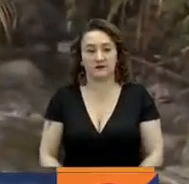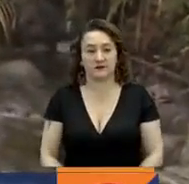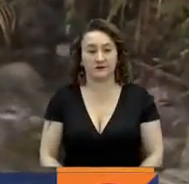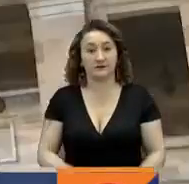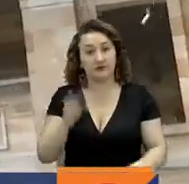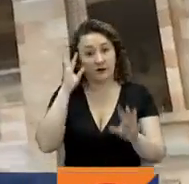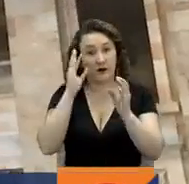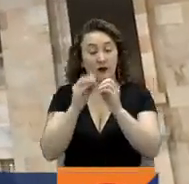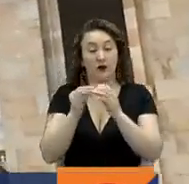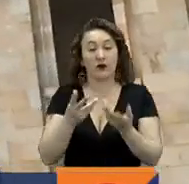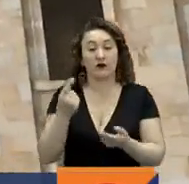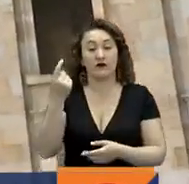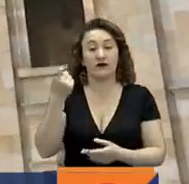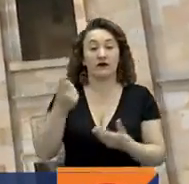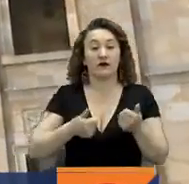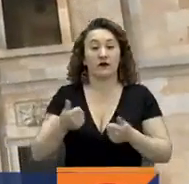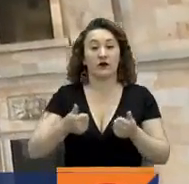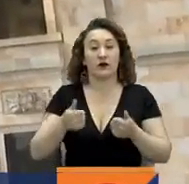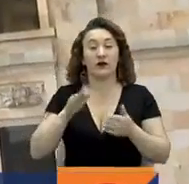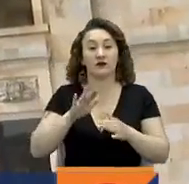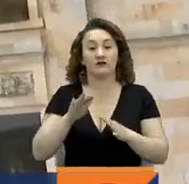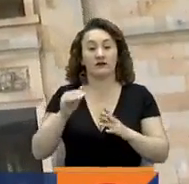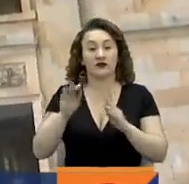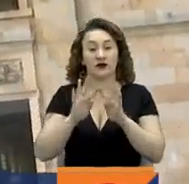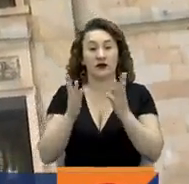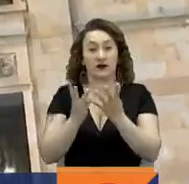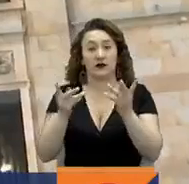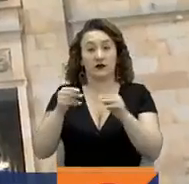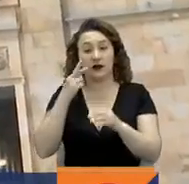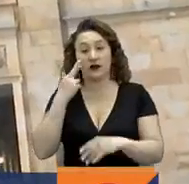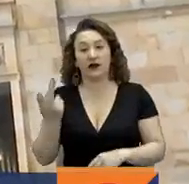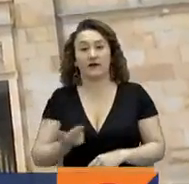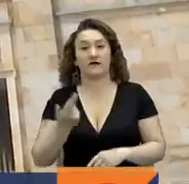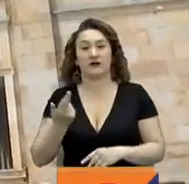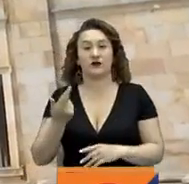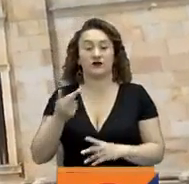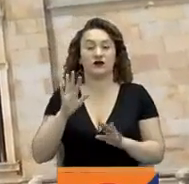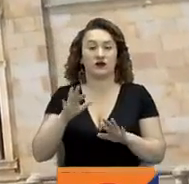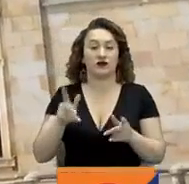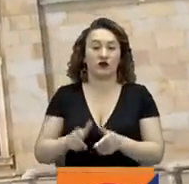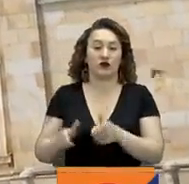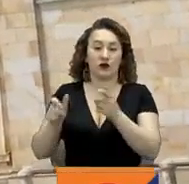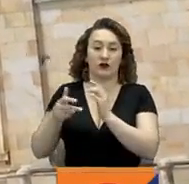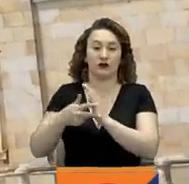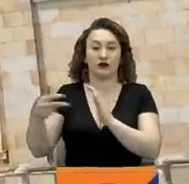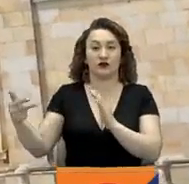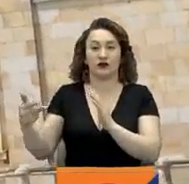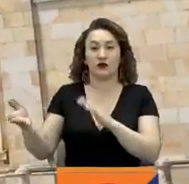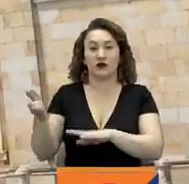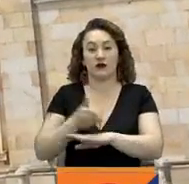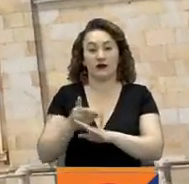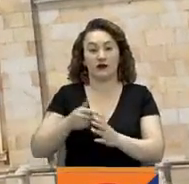la conciliación del texto con el Senado y la revisión del mismo por parte de la Corte Constitucional antes de pasar a sanción presidencial.